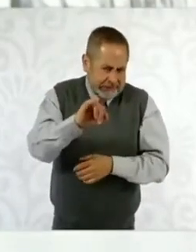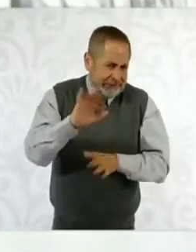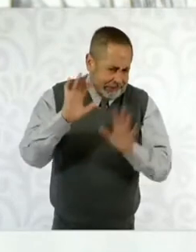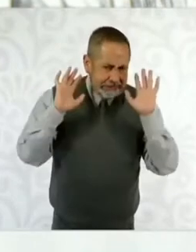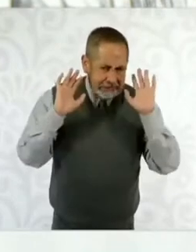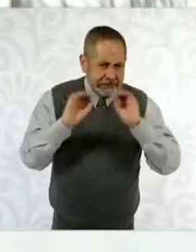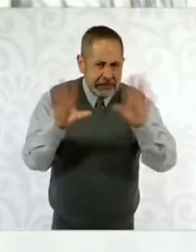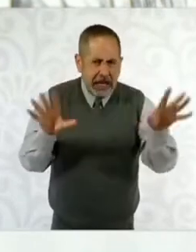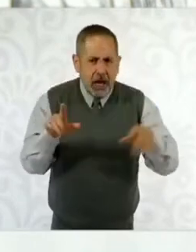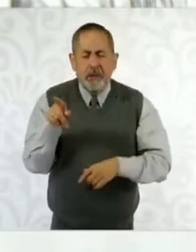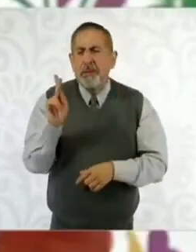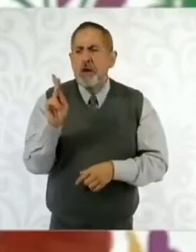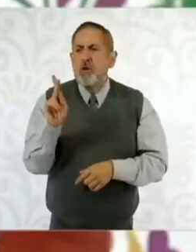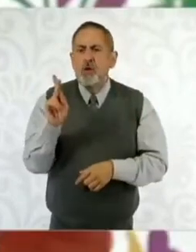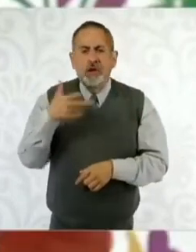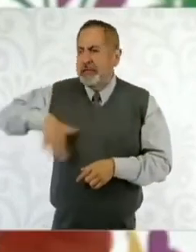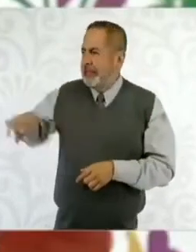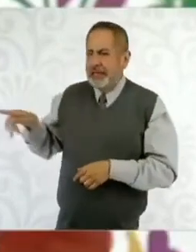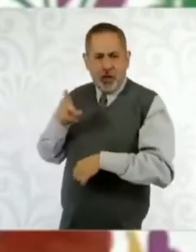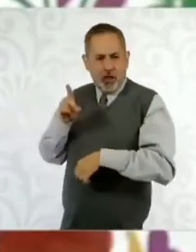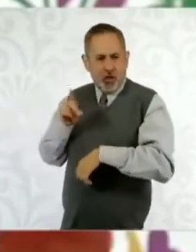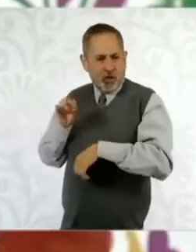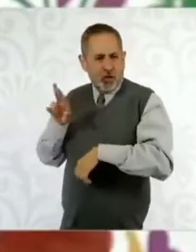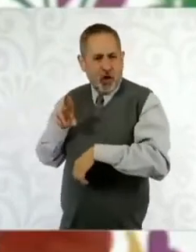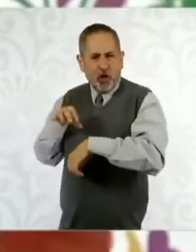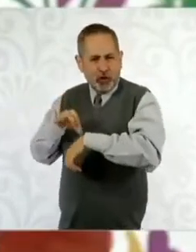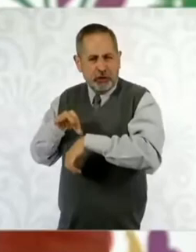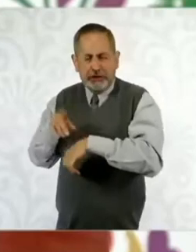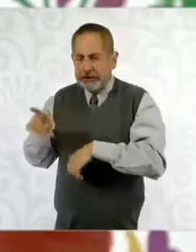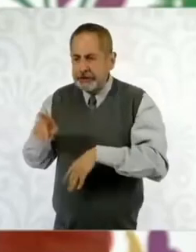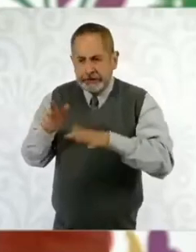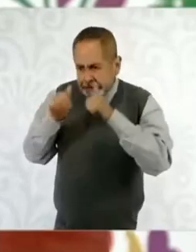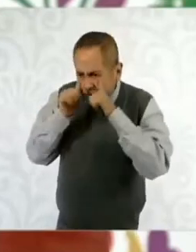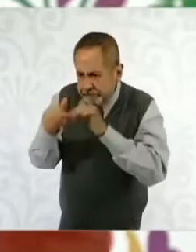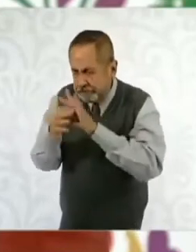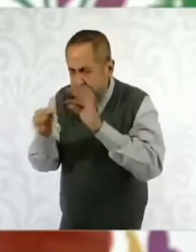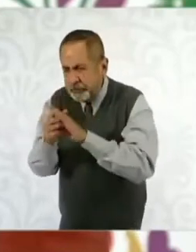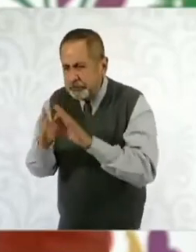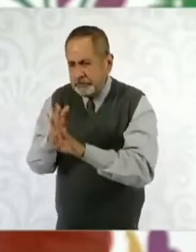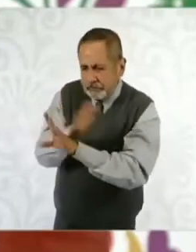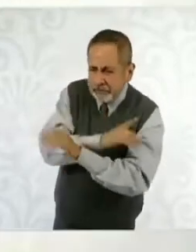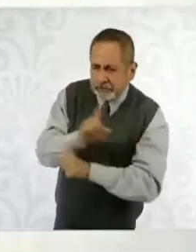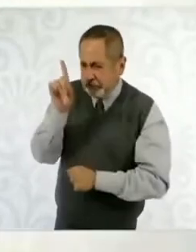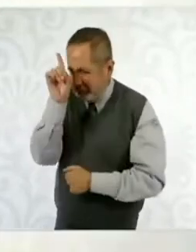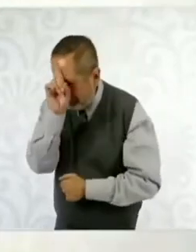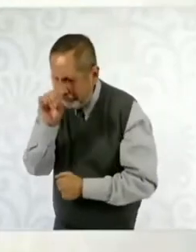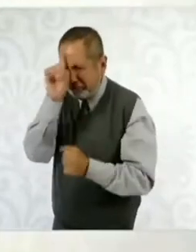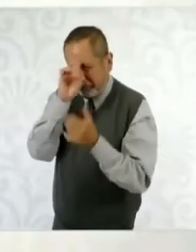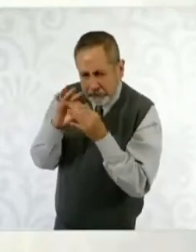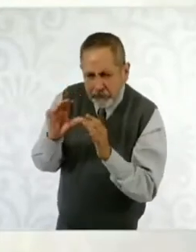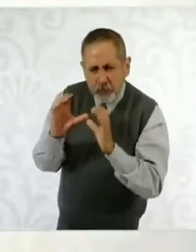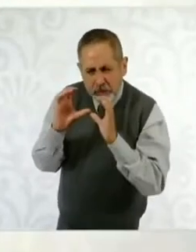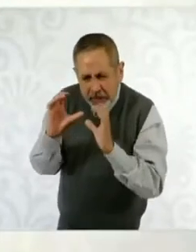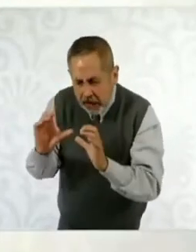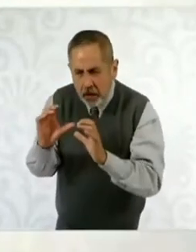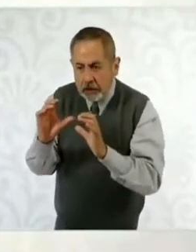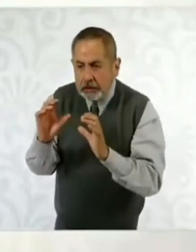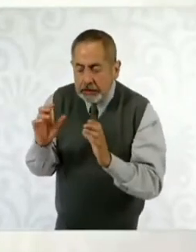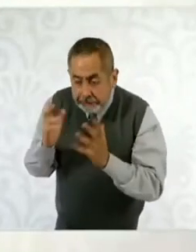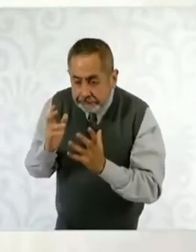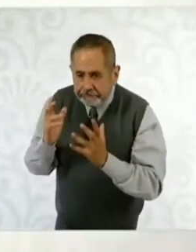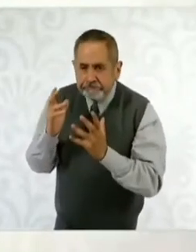y como bien decía el doctor Kersenovich, los estamos atendiendo desde la prevención hasta la atención. Y por